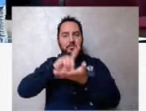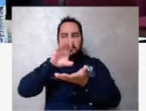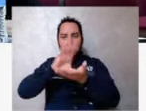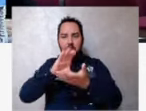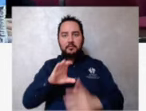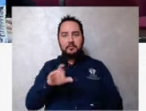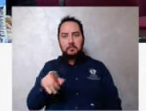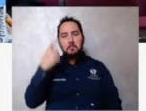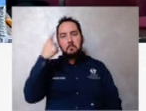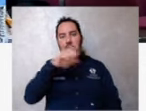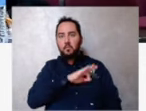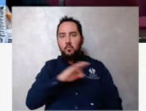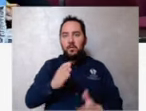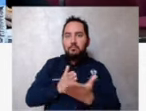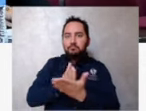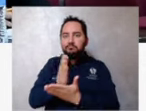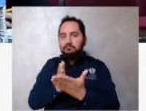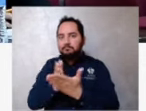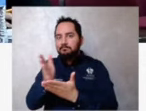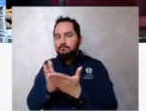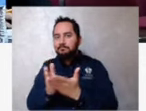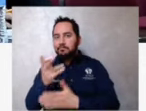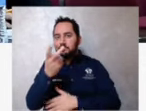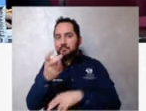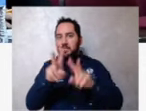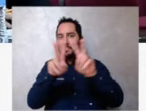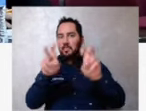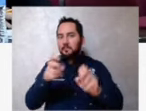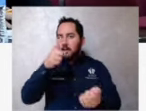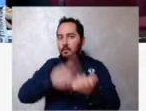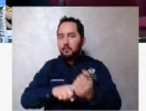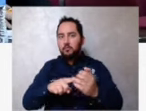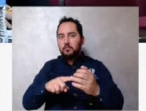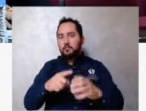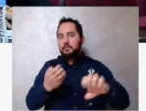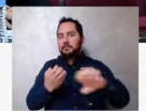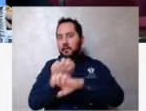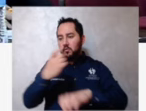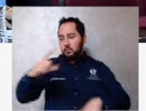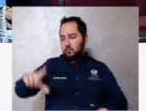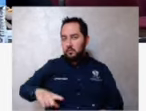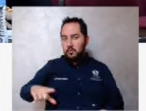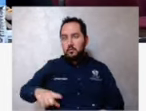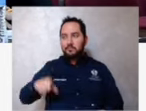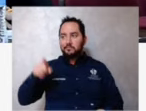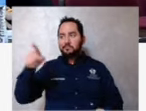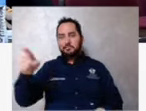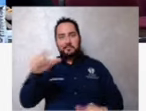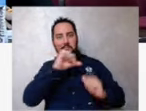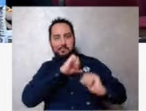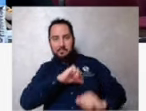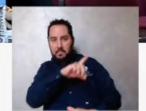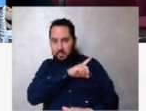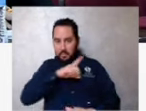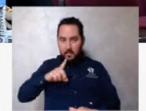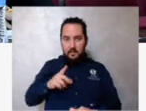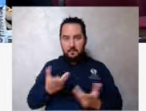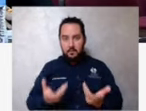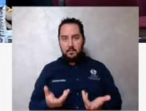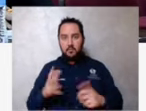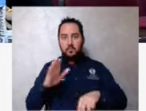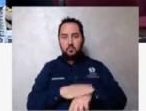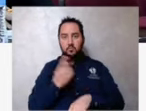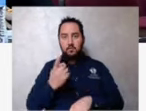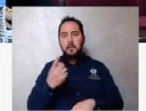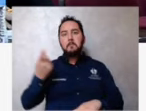discapacidad para acceder a los cargos de elección popular dentro del Estado, atribuidas a las autoridades responsables, pues pese a la obligación